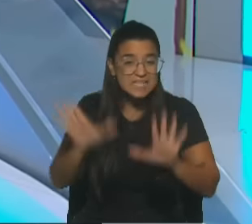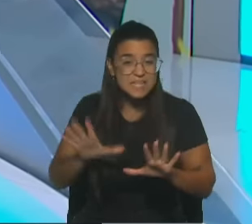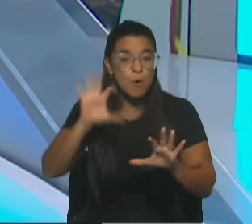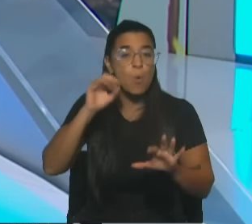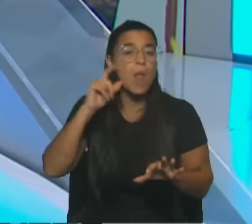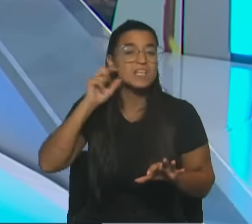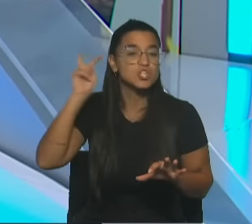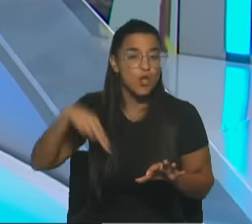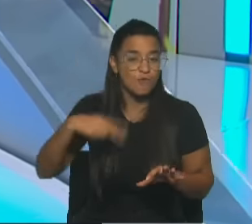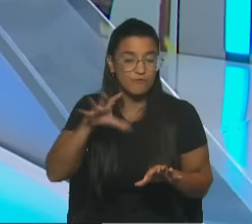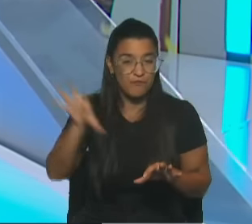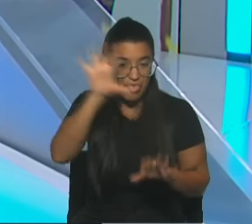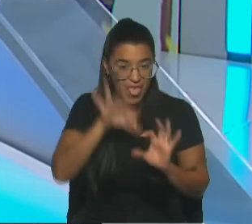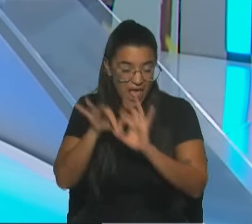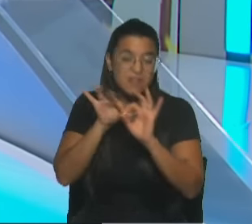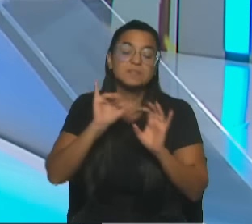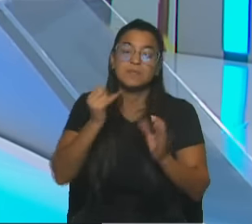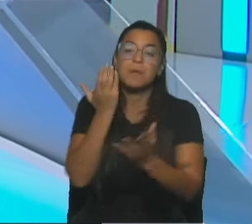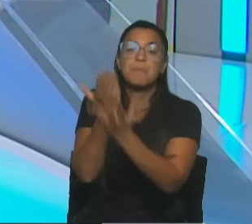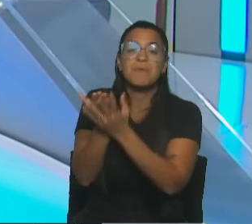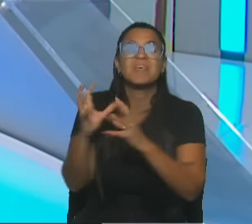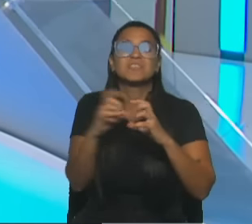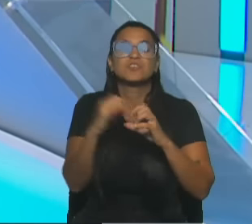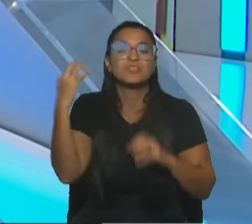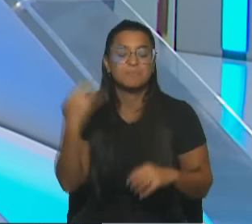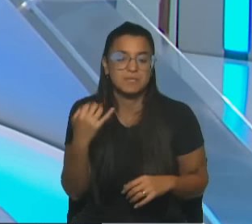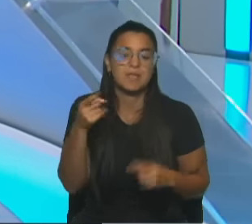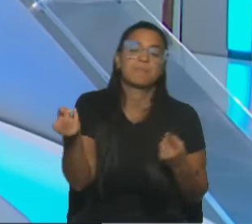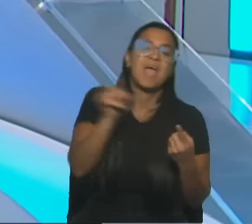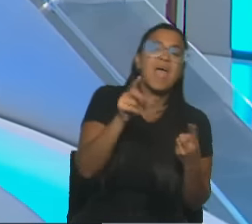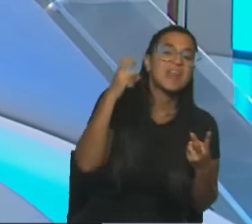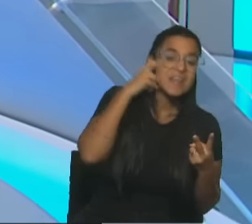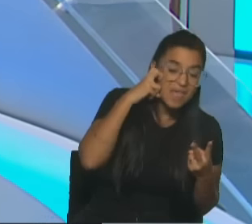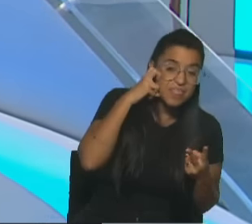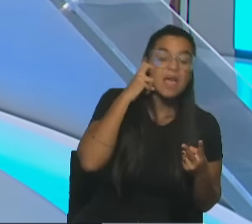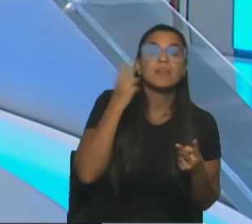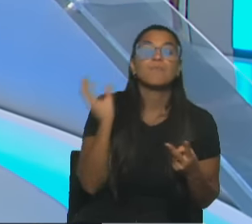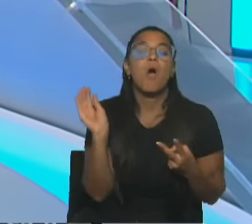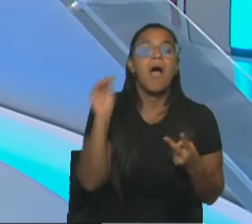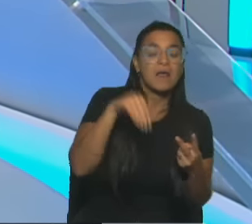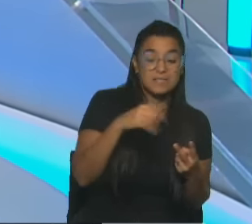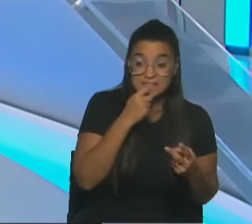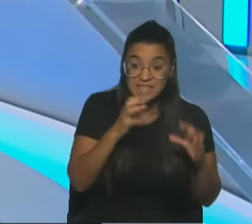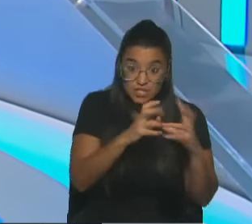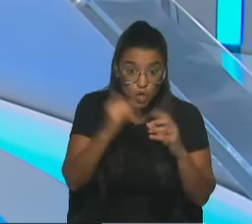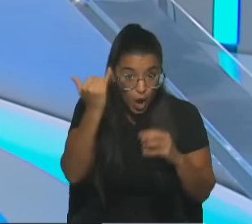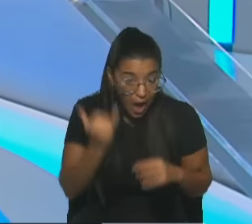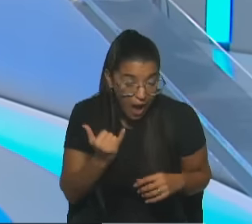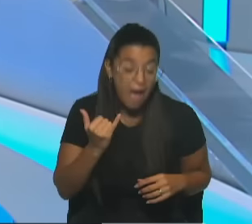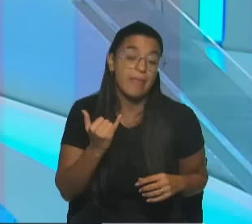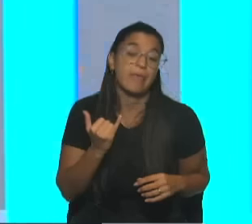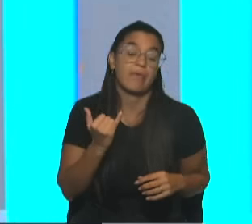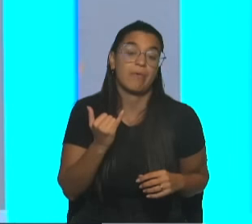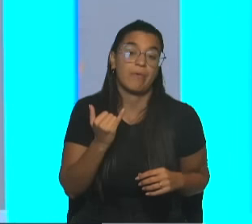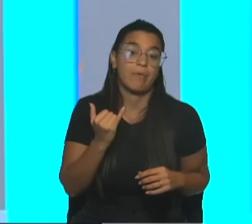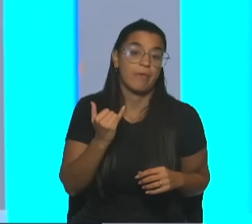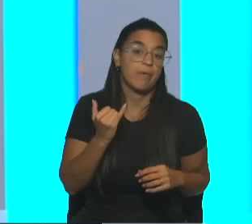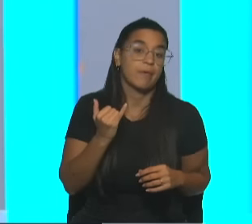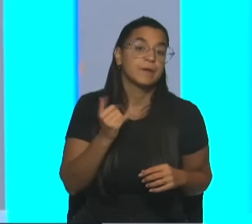ellos los que pidieron la sesión especial el radicalismo le agregó discutir si hay sesión y si se discuten Este